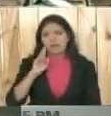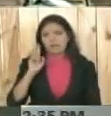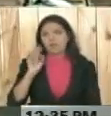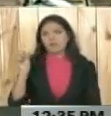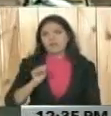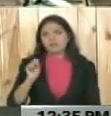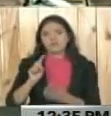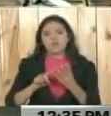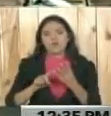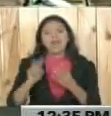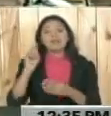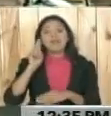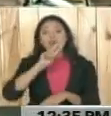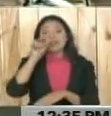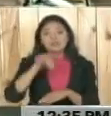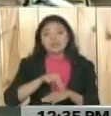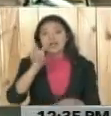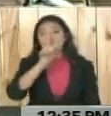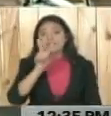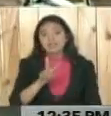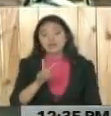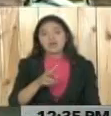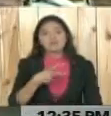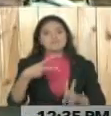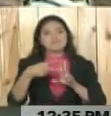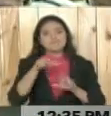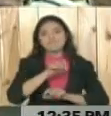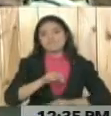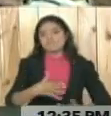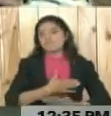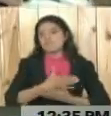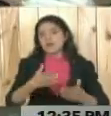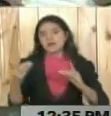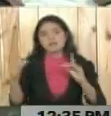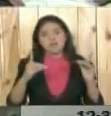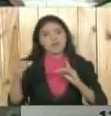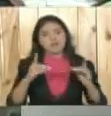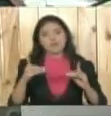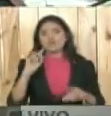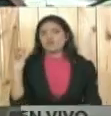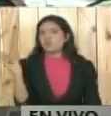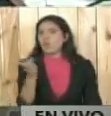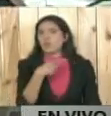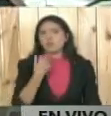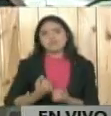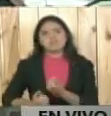Radio Nacional de Venezuela, Restiados con el Diálogo. Todo el mundo Restiado con el Diálogo.